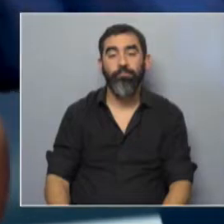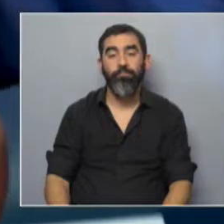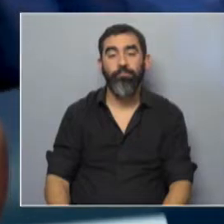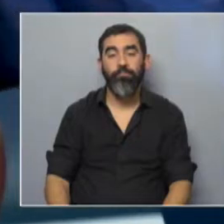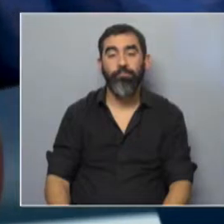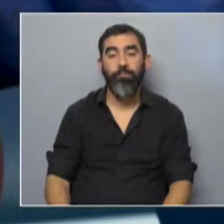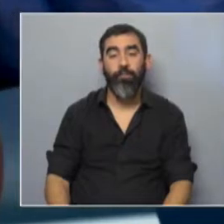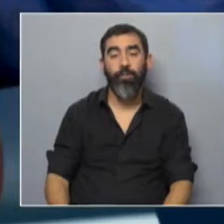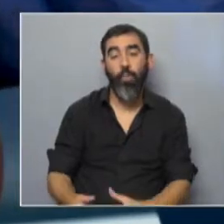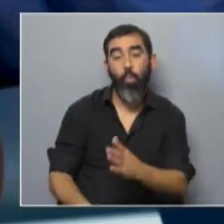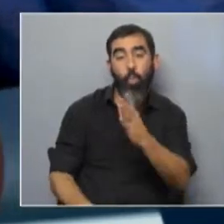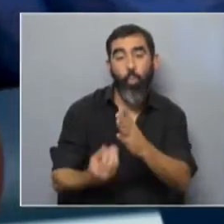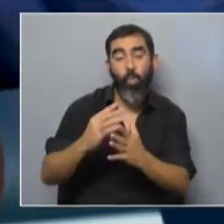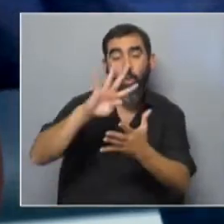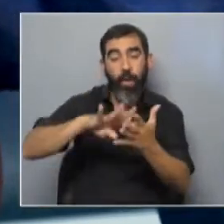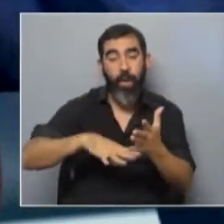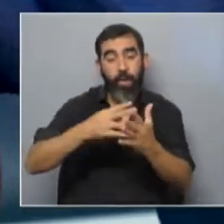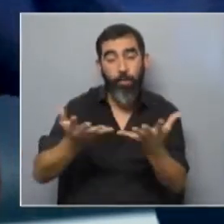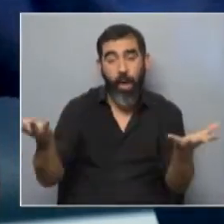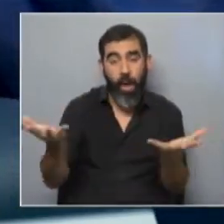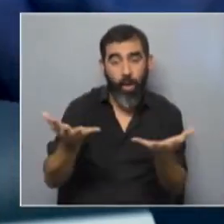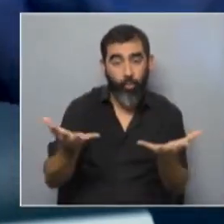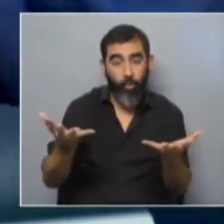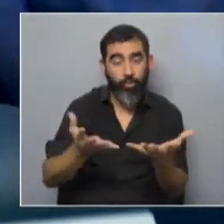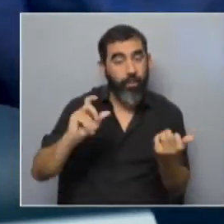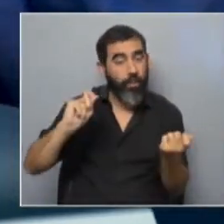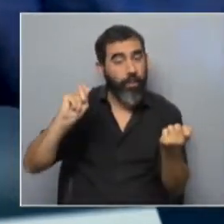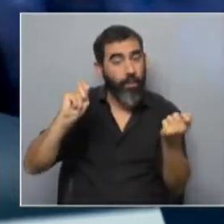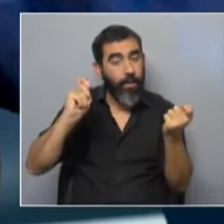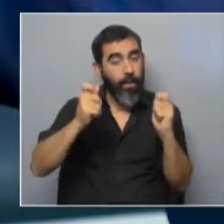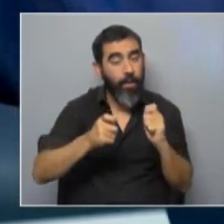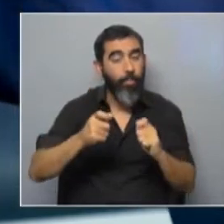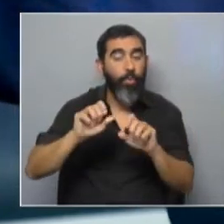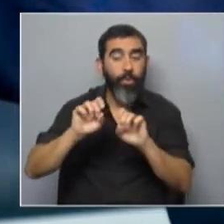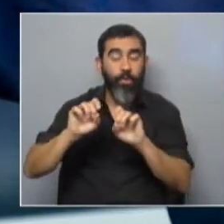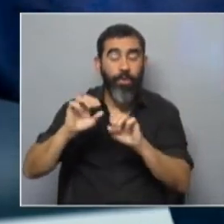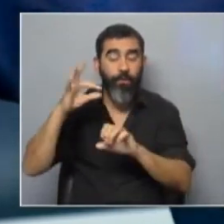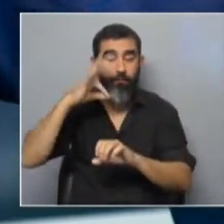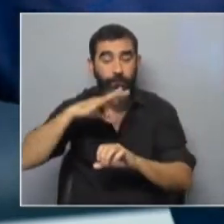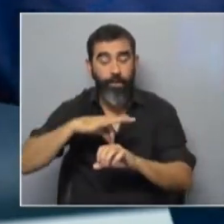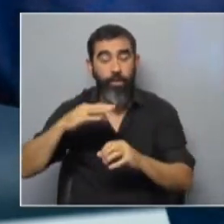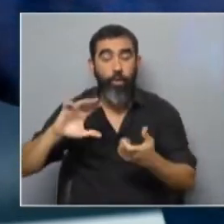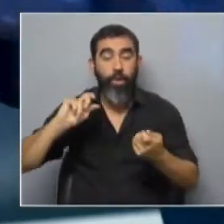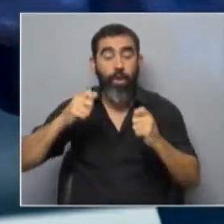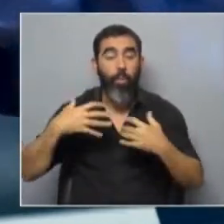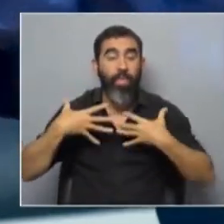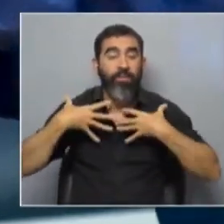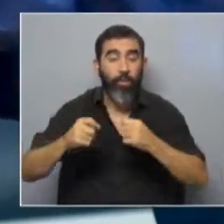La actualización de los esquemas tiene que ver con cambios epidemiológicos y con el cambio de la salud de las